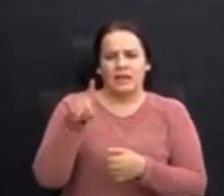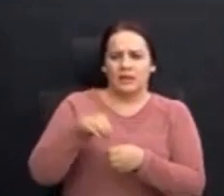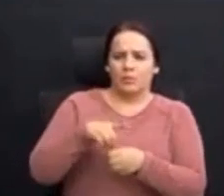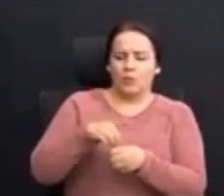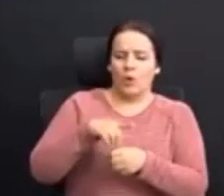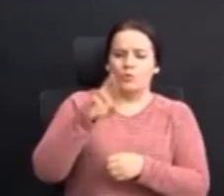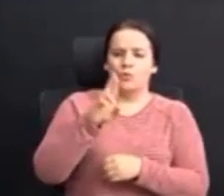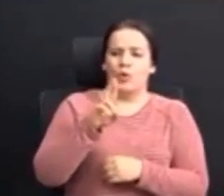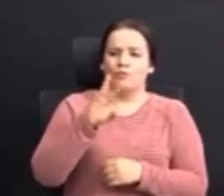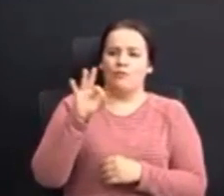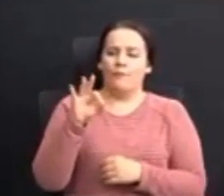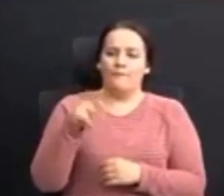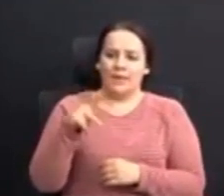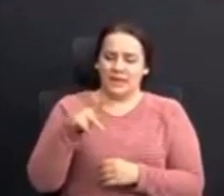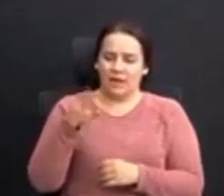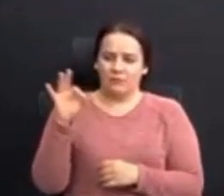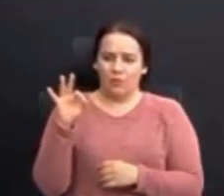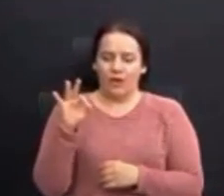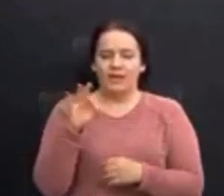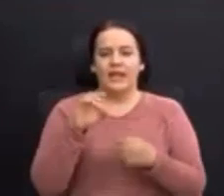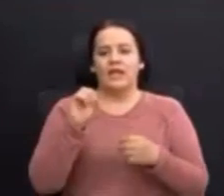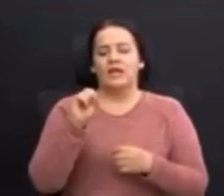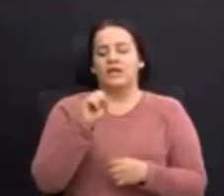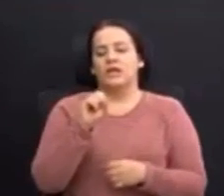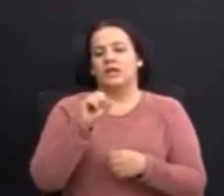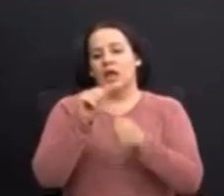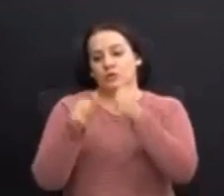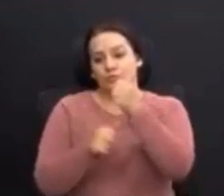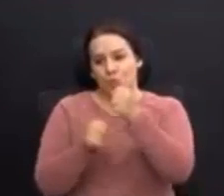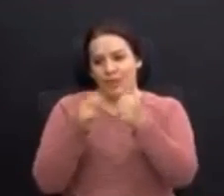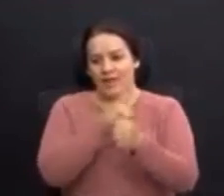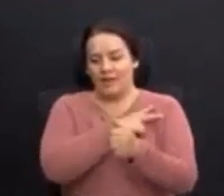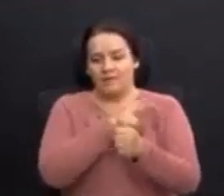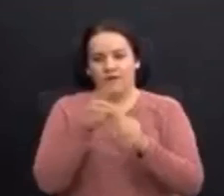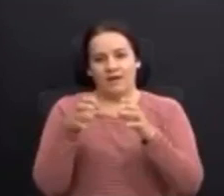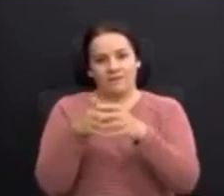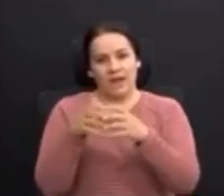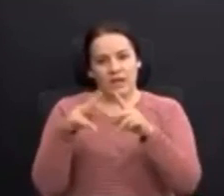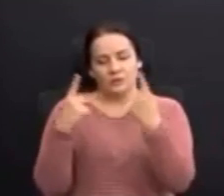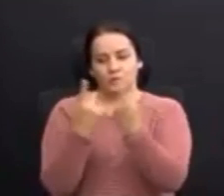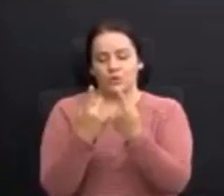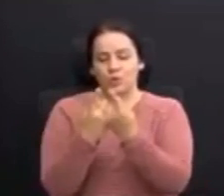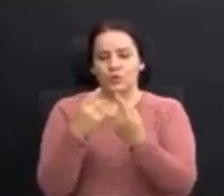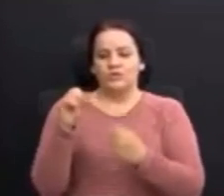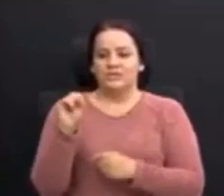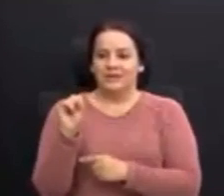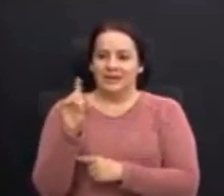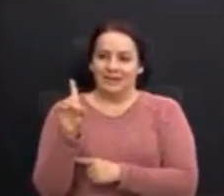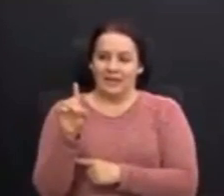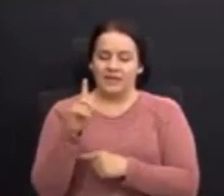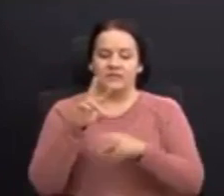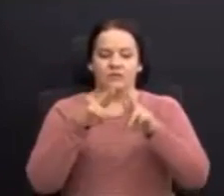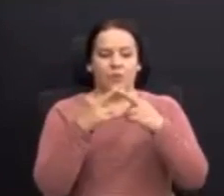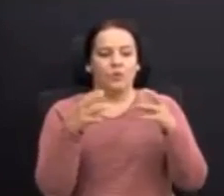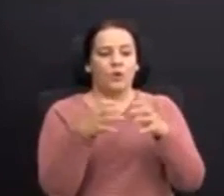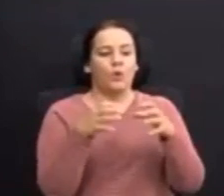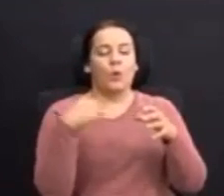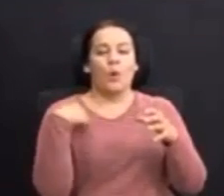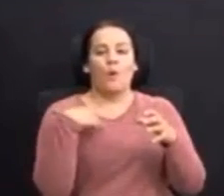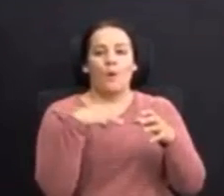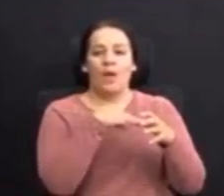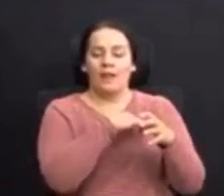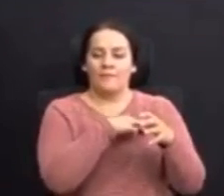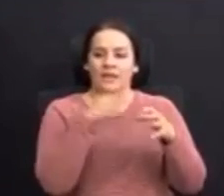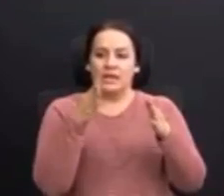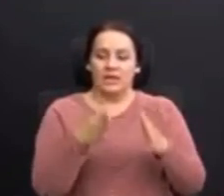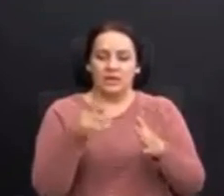Peña Flores, y la subjefa de fracción, doña Shirley Díaz, se reunieron con el ministro de la Presidencia, don Marcelo Prieto, para precisamente en ese